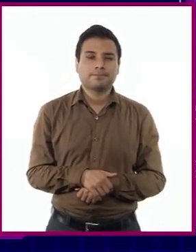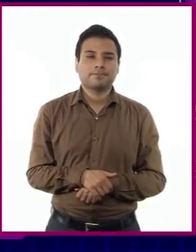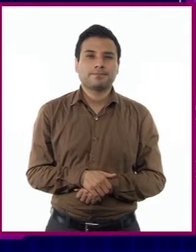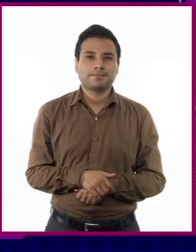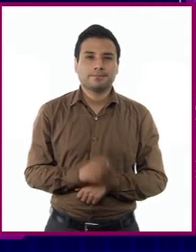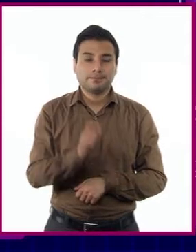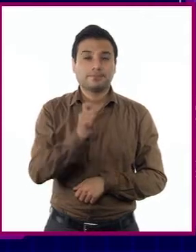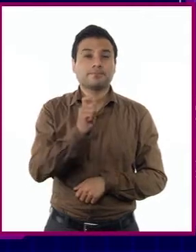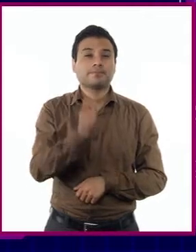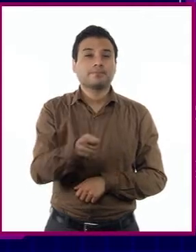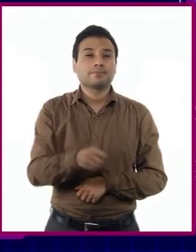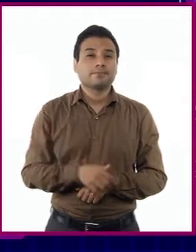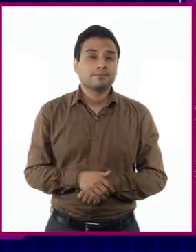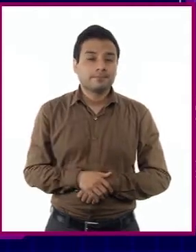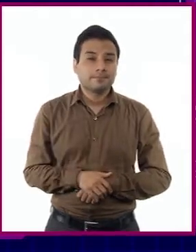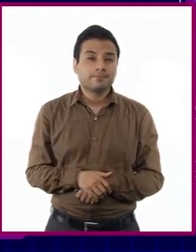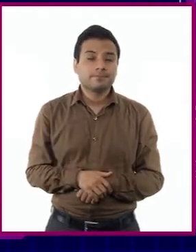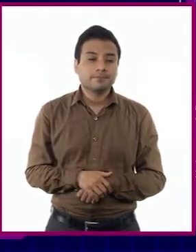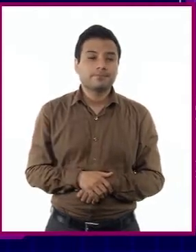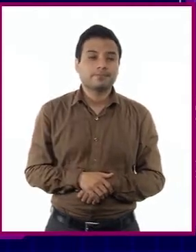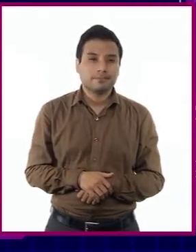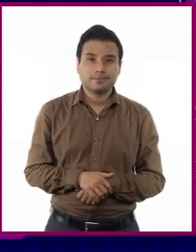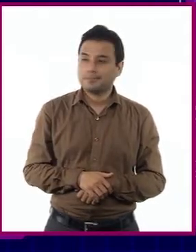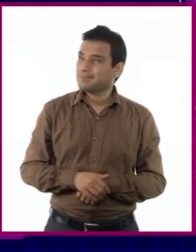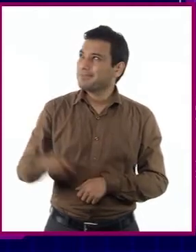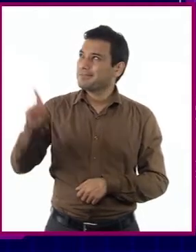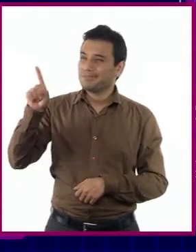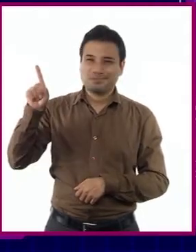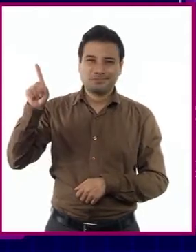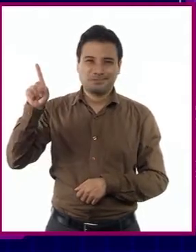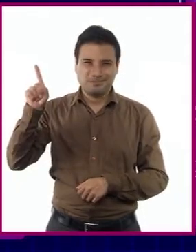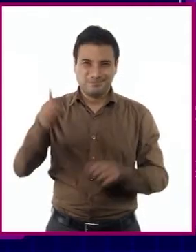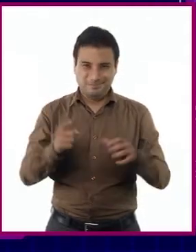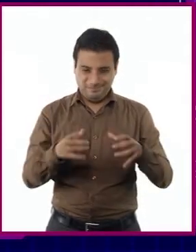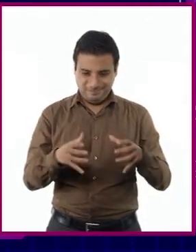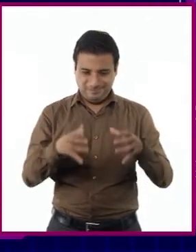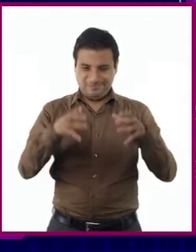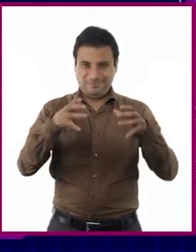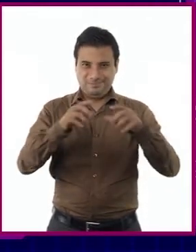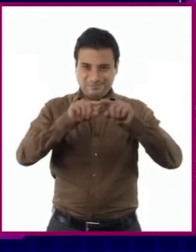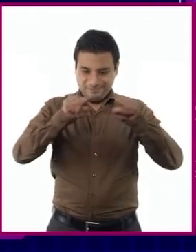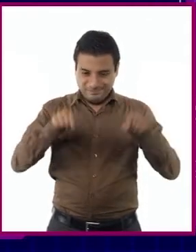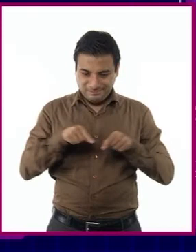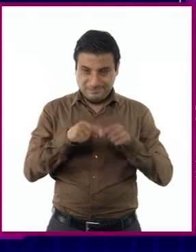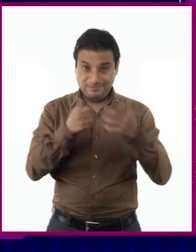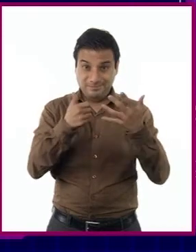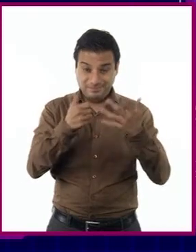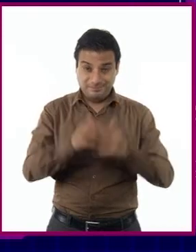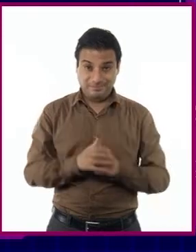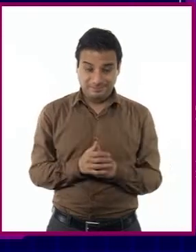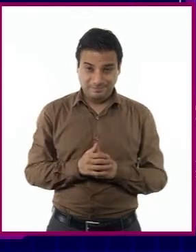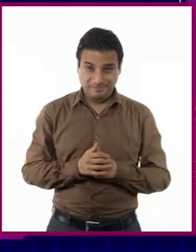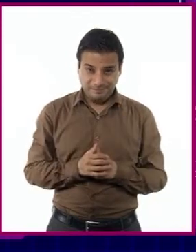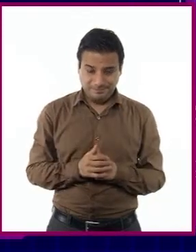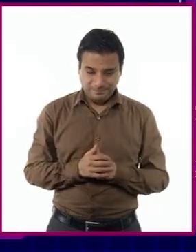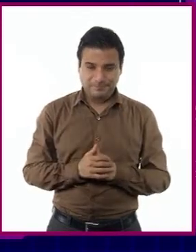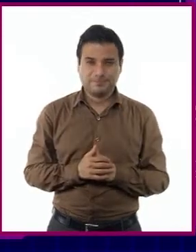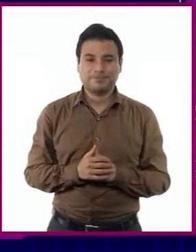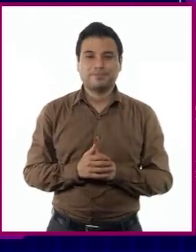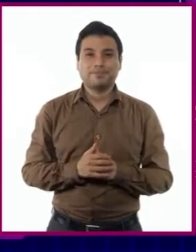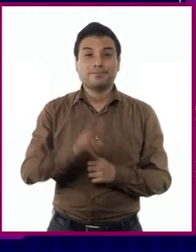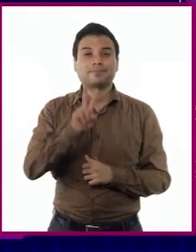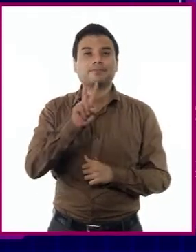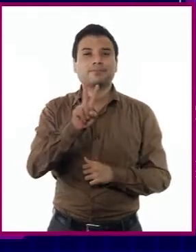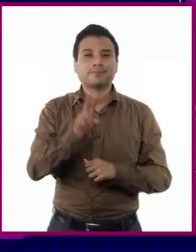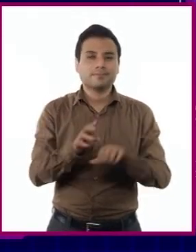volumen del prisma hexagonal recto es igual a realizar la suma del área de la base del prisma triangular